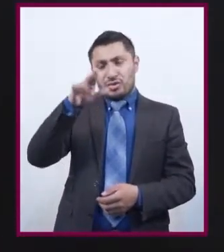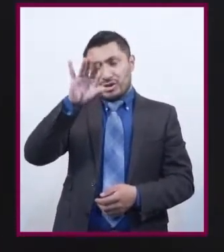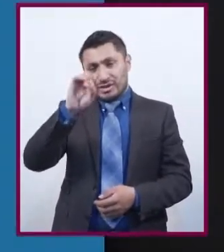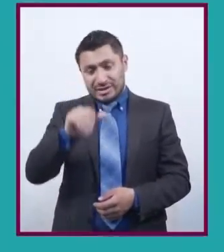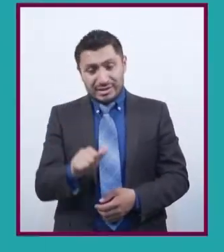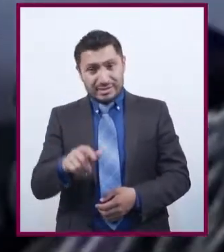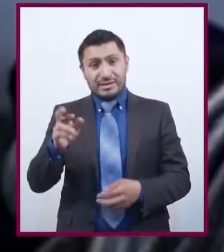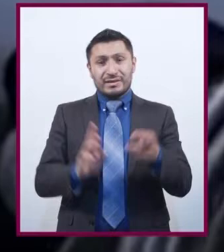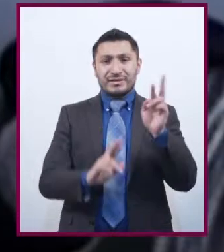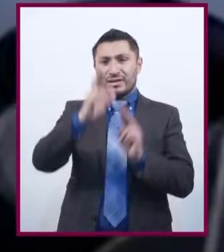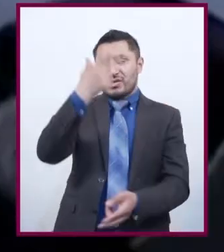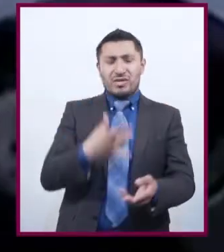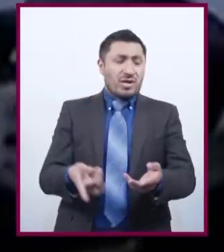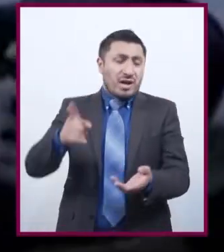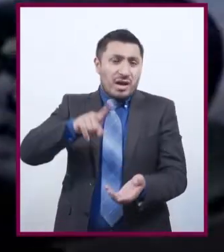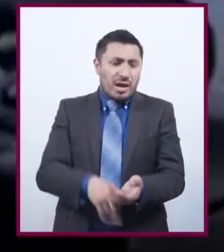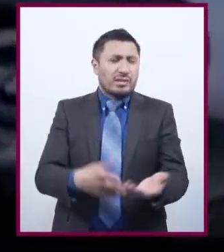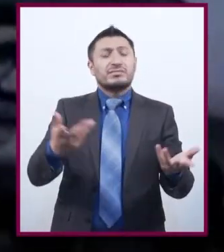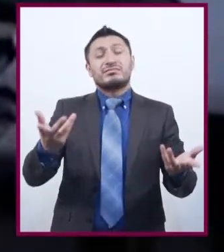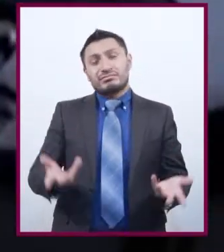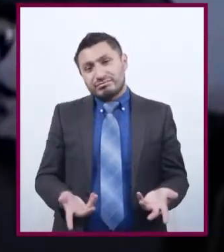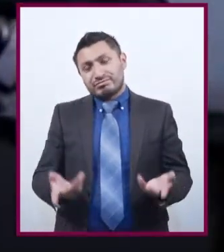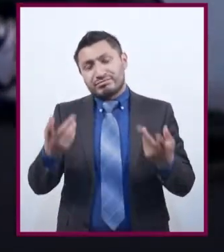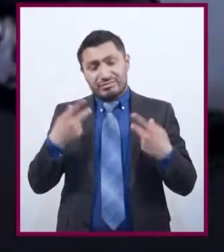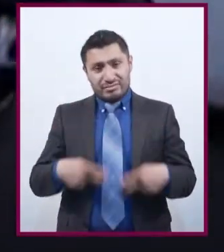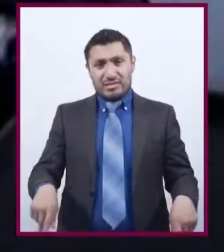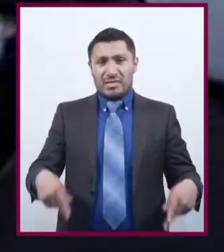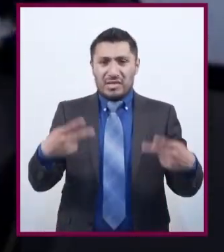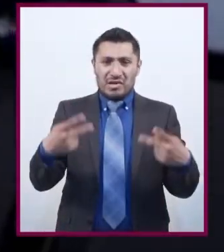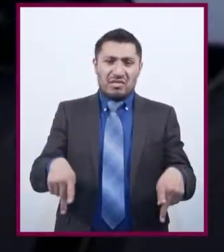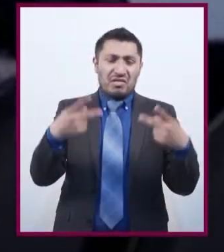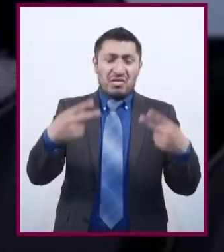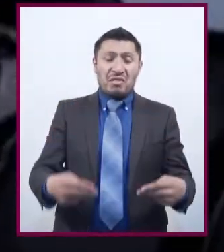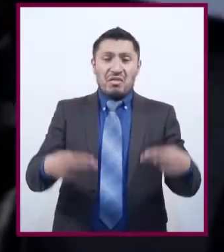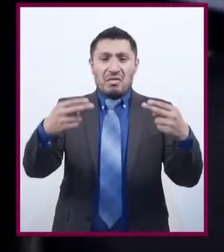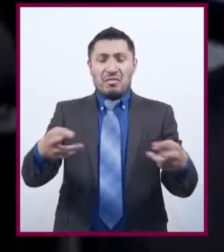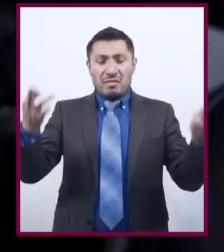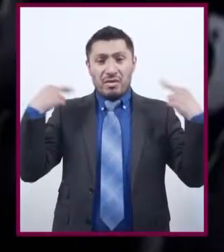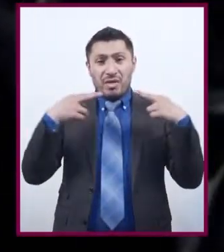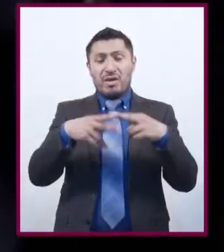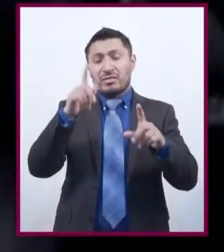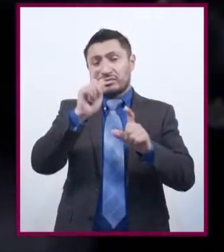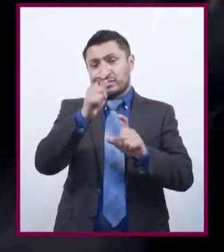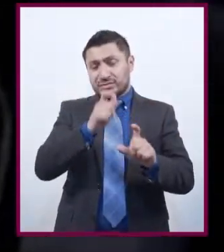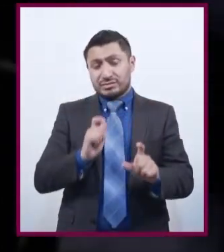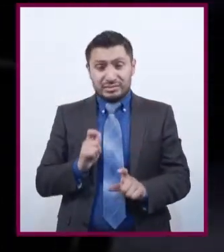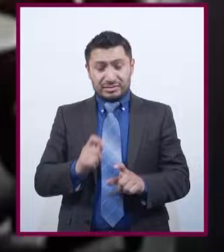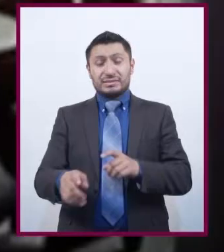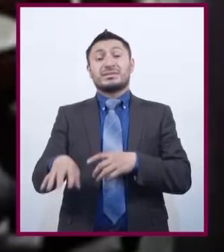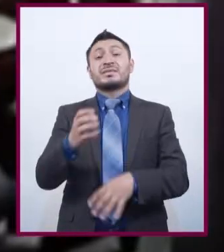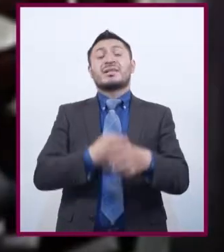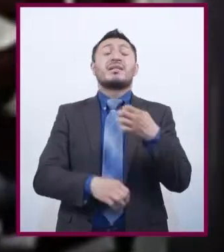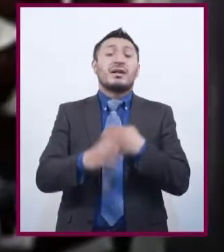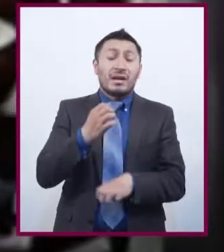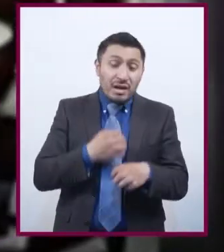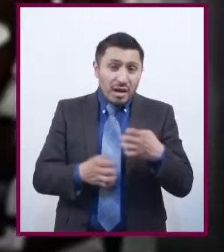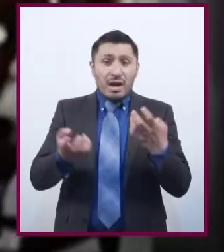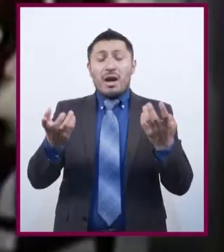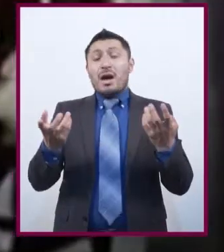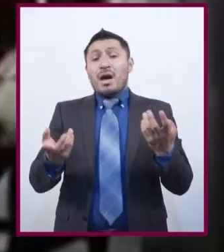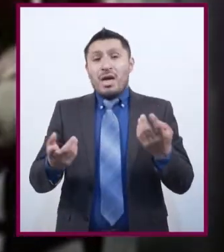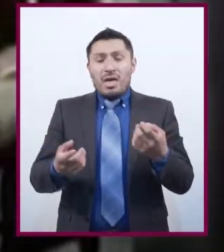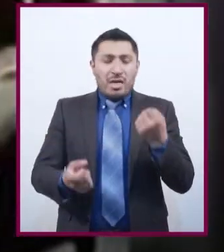a la burguesía esta Revolución estaba integrada principalmente por comerciantes maestros artesanos empresarios